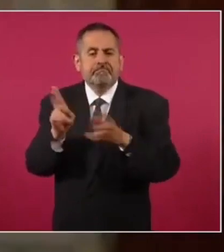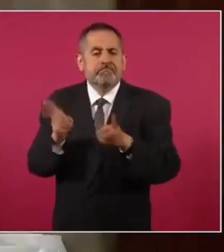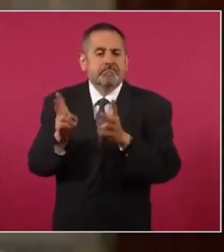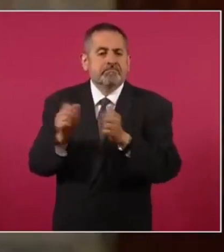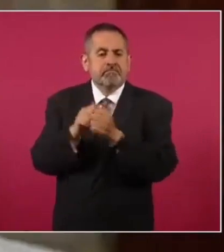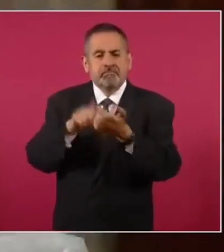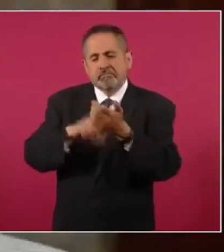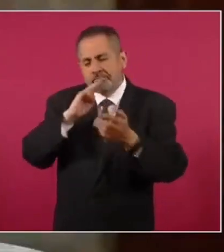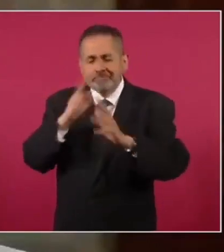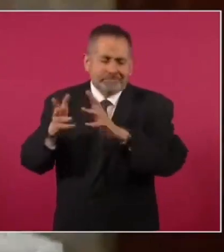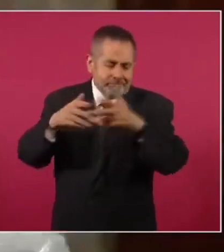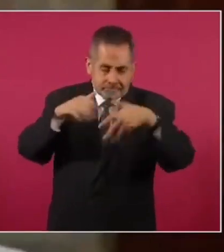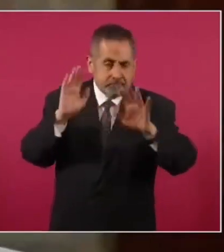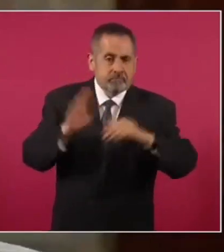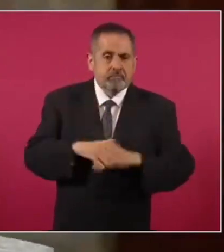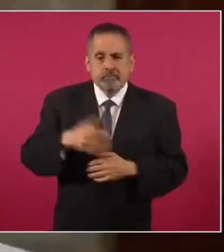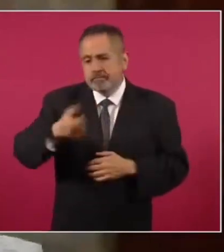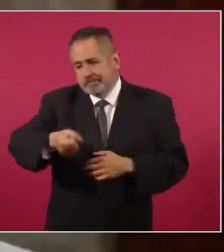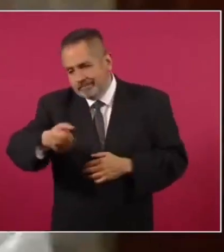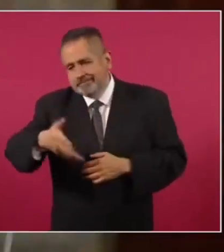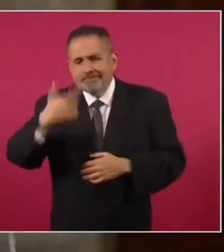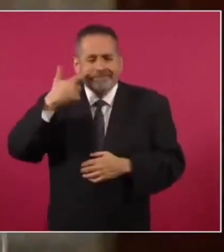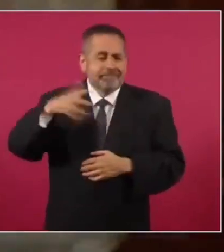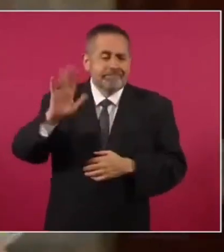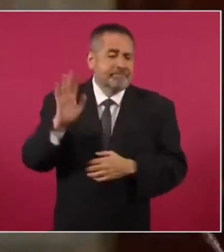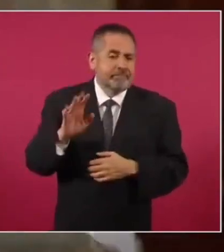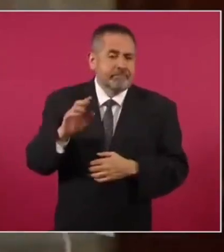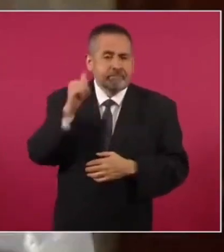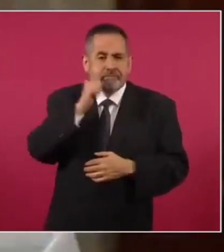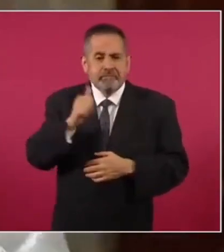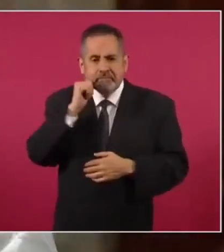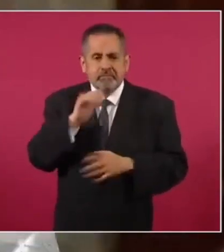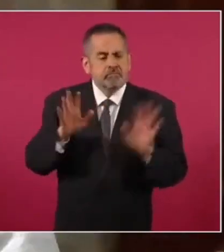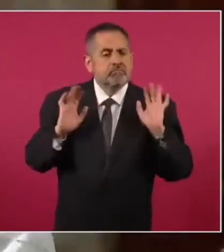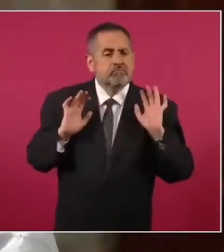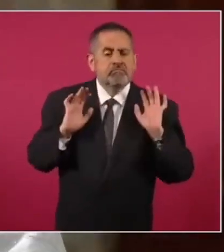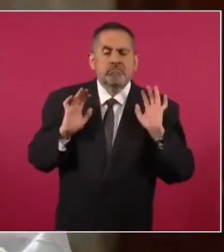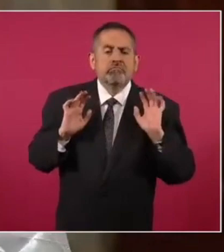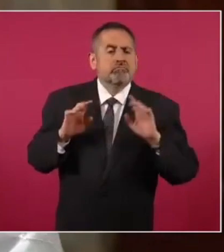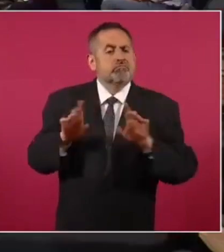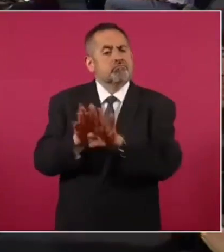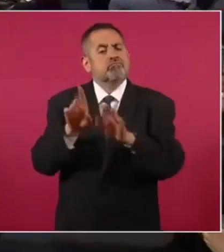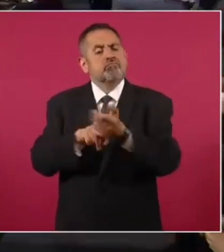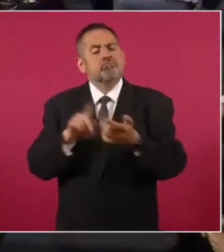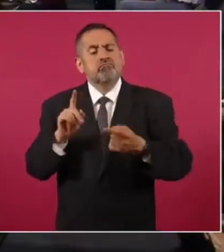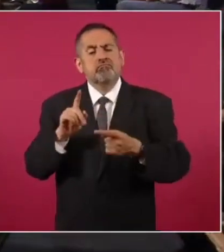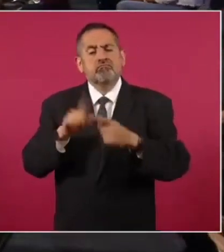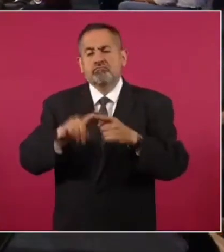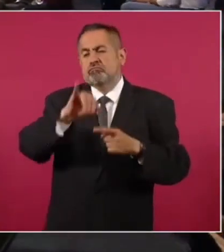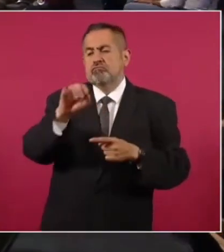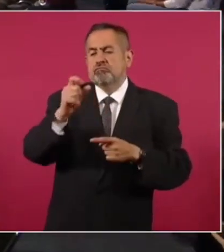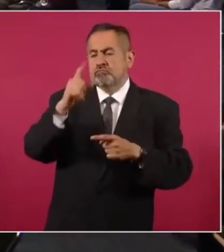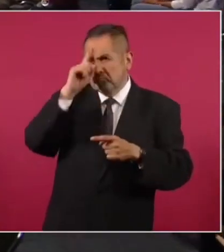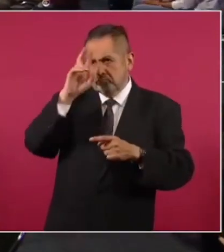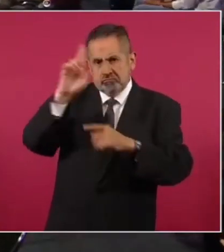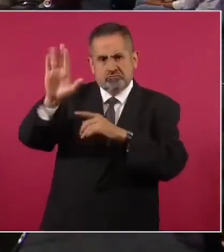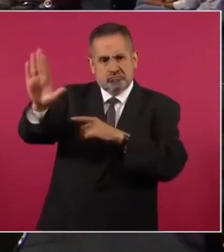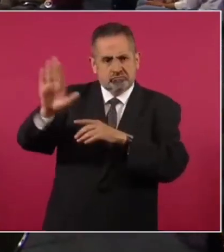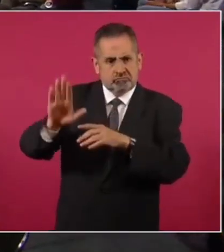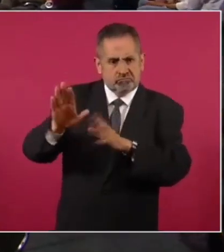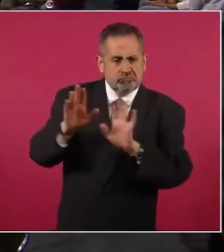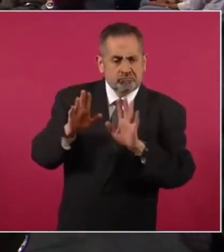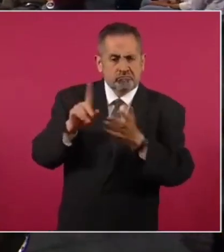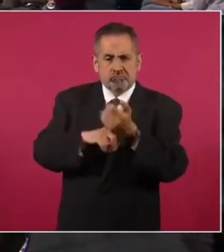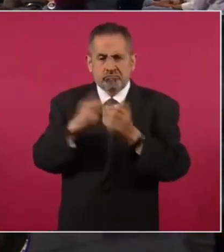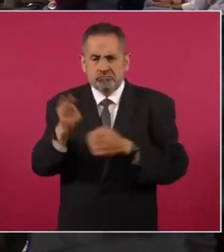con lo de su mamá, ¿no? Saludarla y tener siempre una crítica con Joaquín y pues